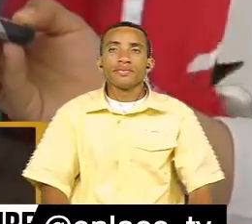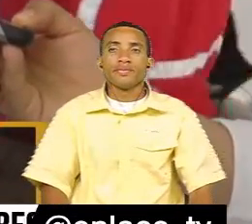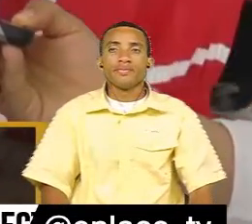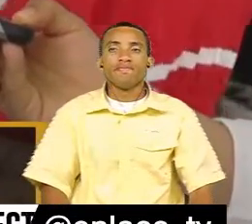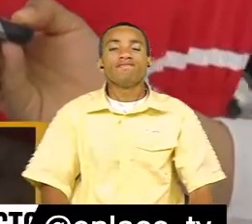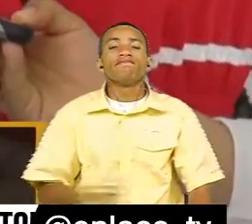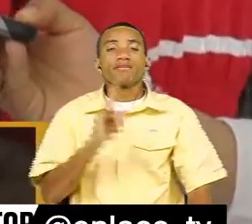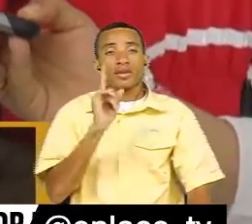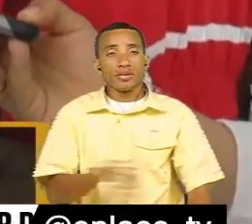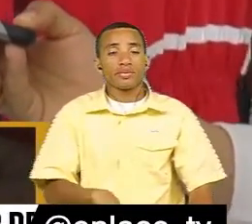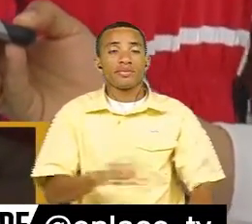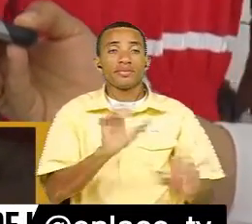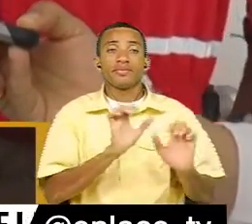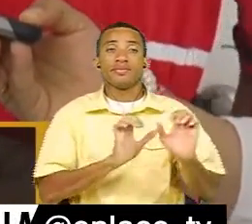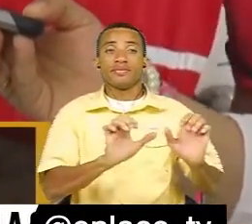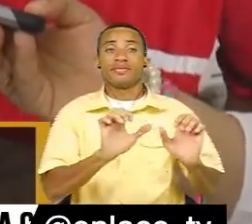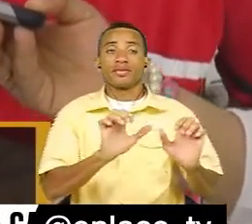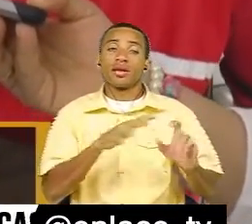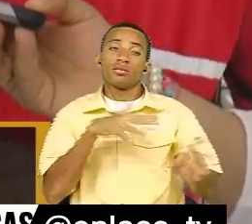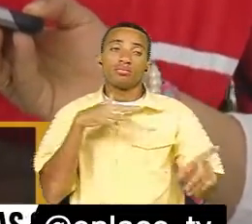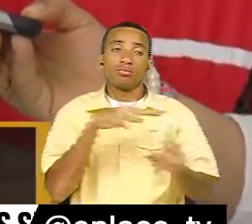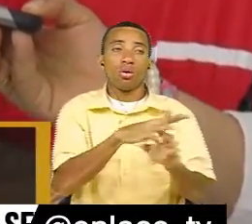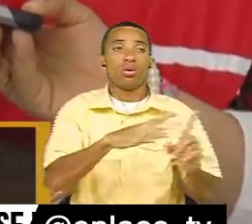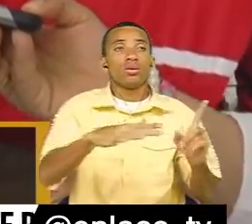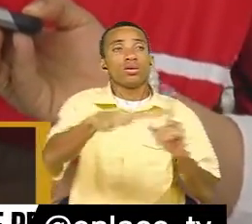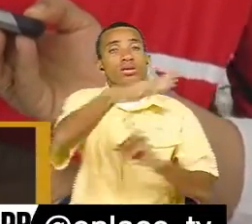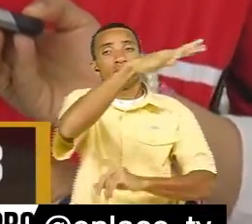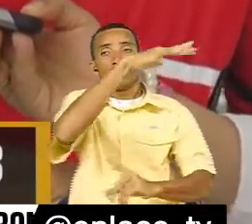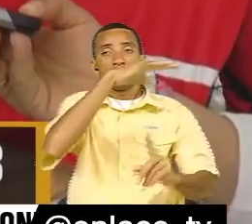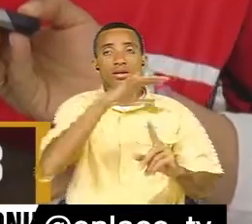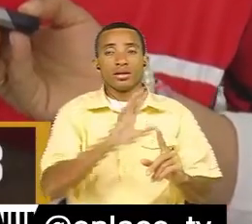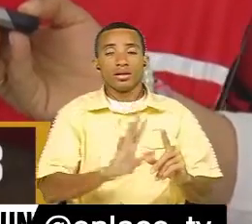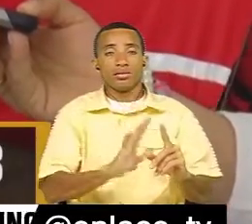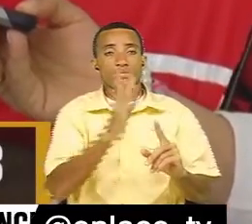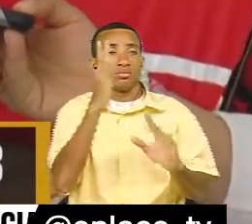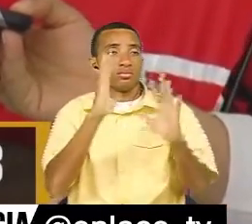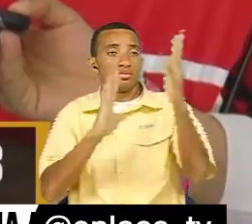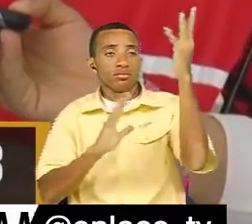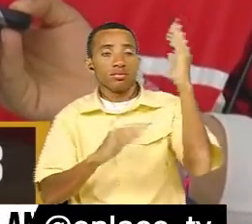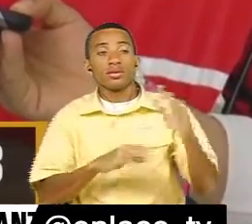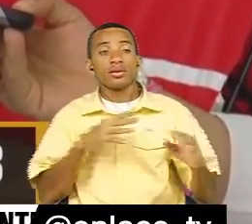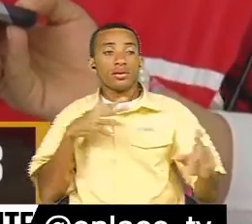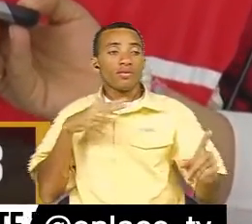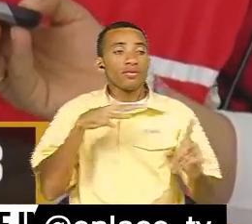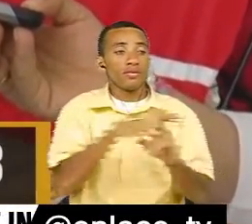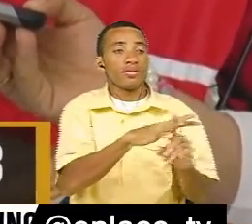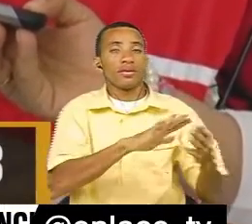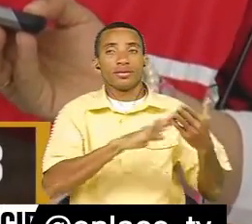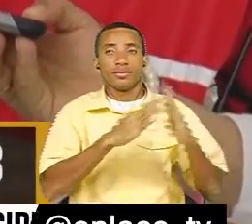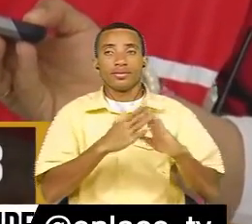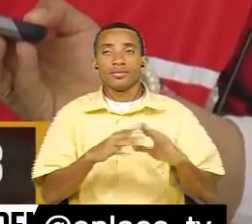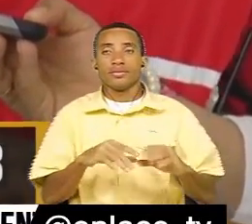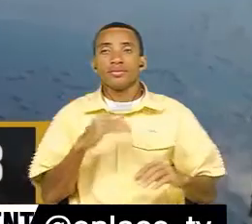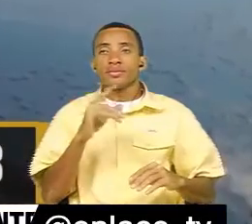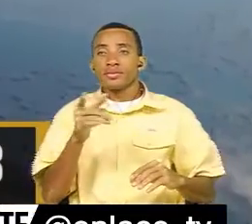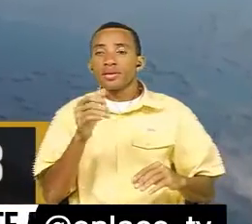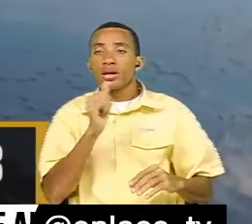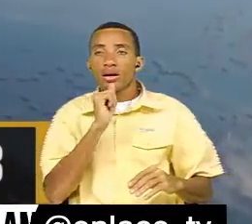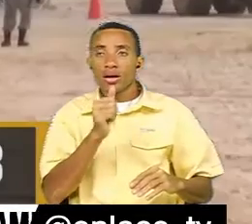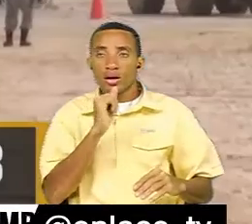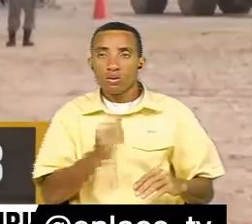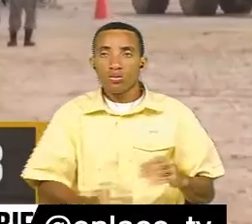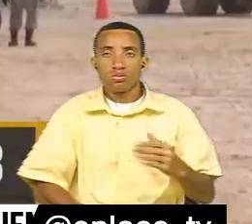Evitar que se ocurra un daño ambiental. Segundo, que vaya a resultar afectada la comunidad por estas emanaciones de estas aguas con